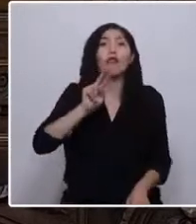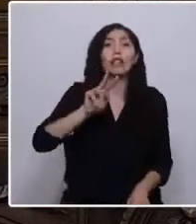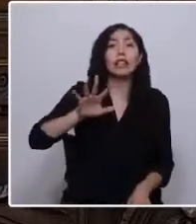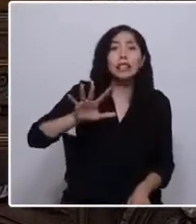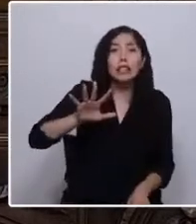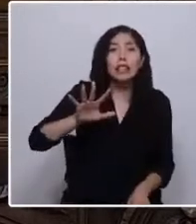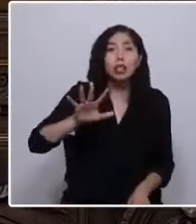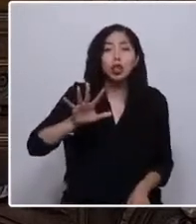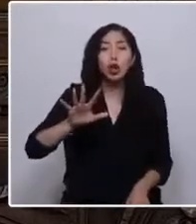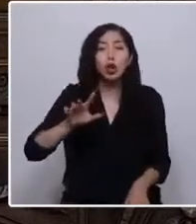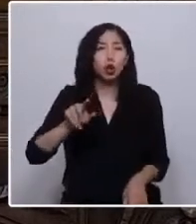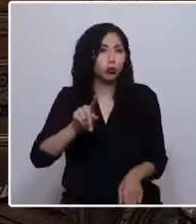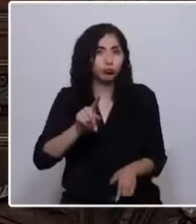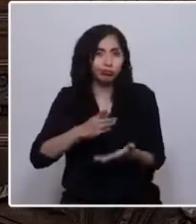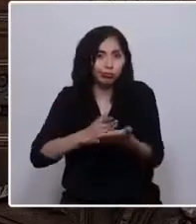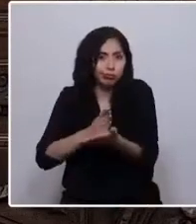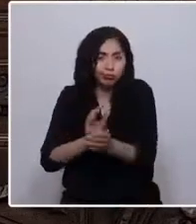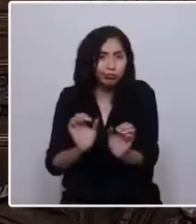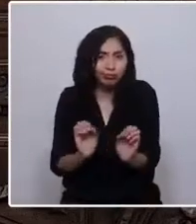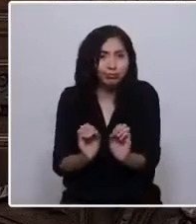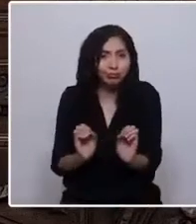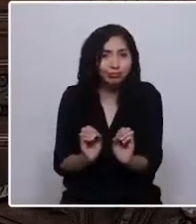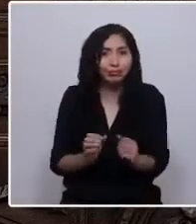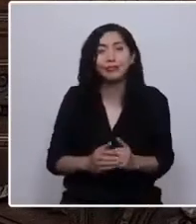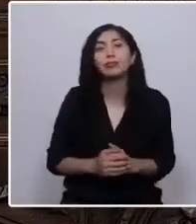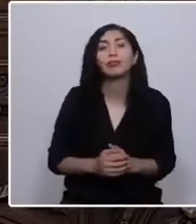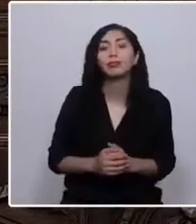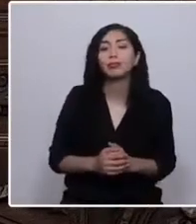esas manifestaciones multitudinarias. Son hitos.